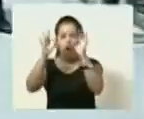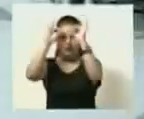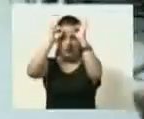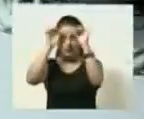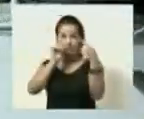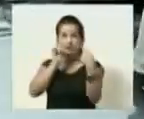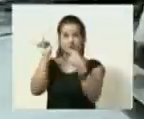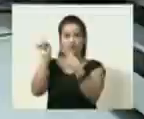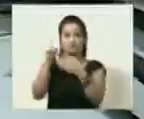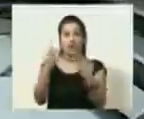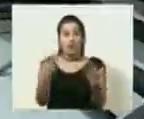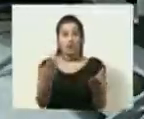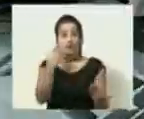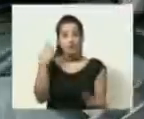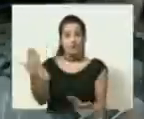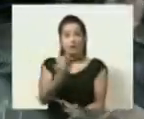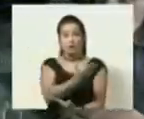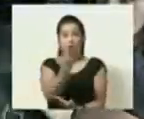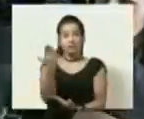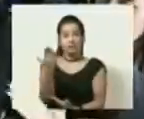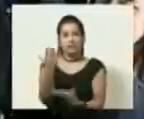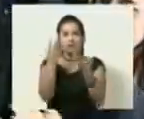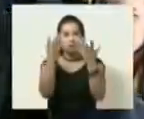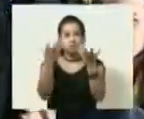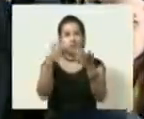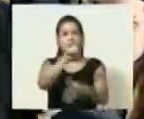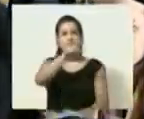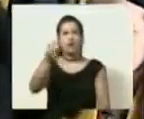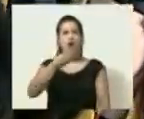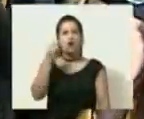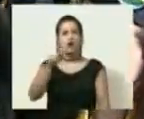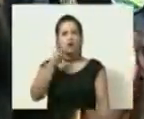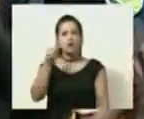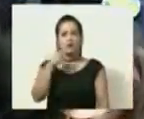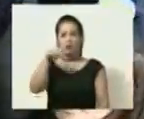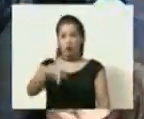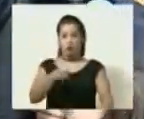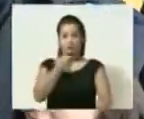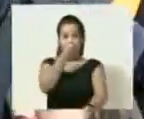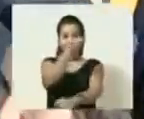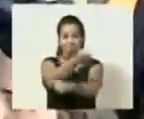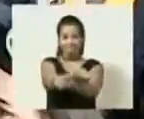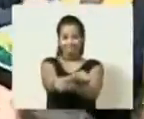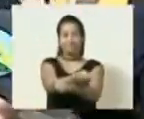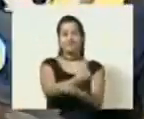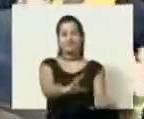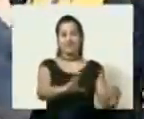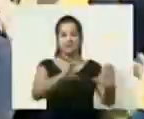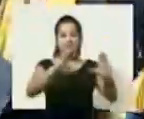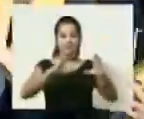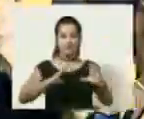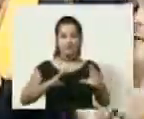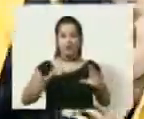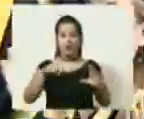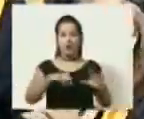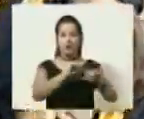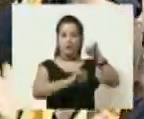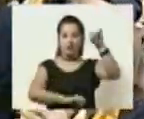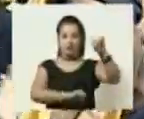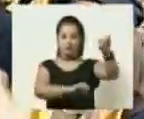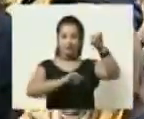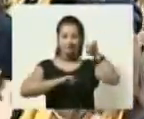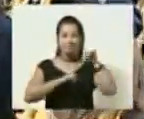podemos ver este ejército de jóvenes que el día de hoy van a ser acreditados, van a recibir su título que los acredita